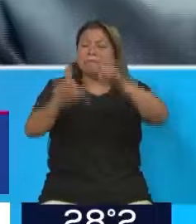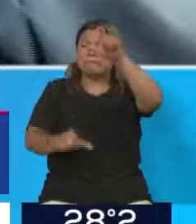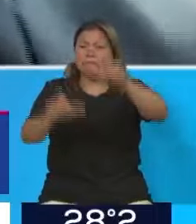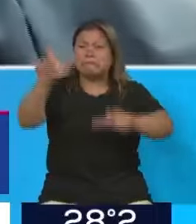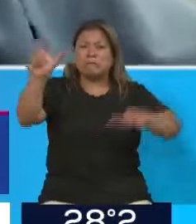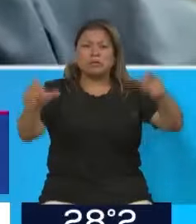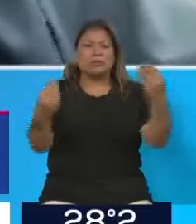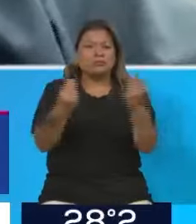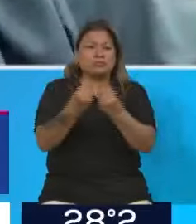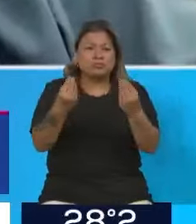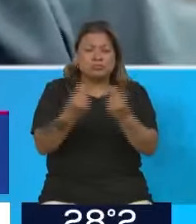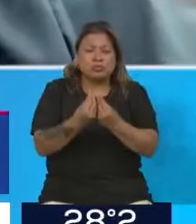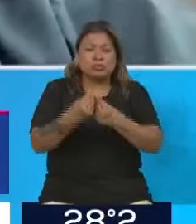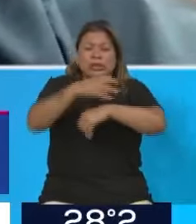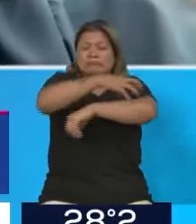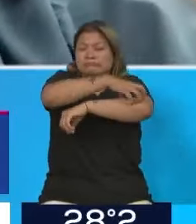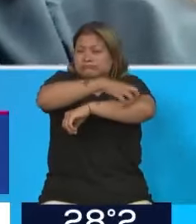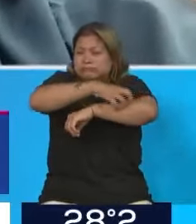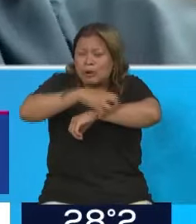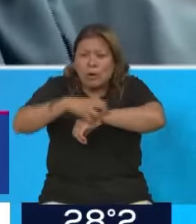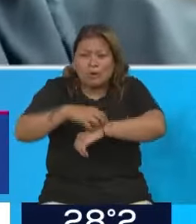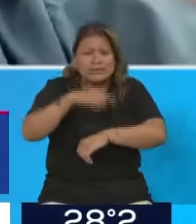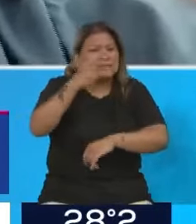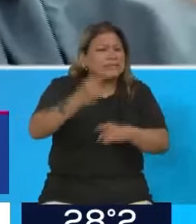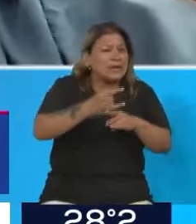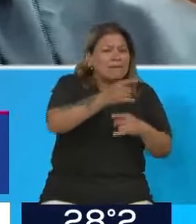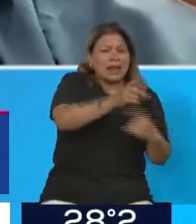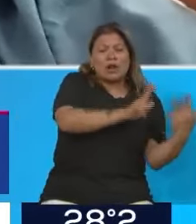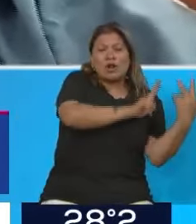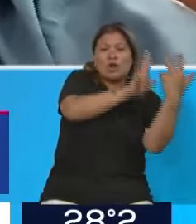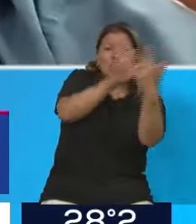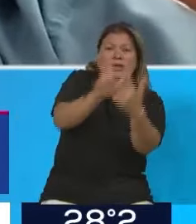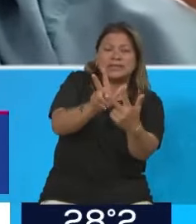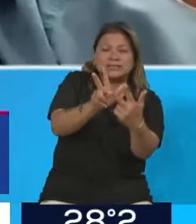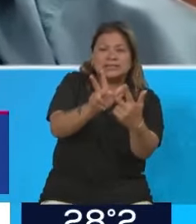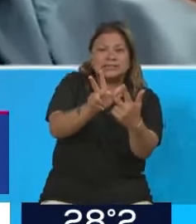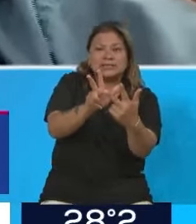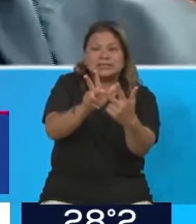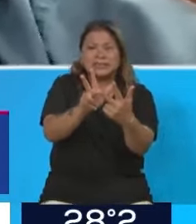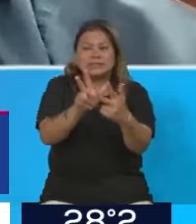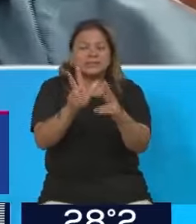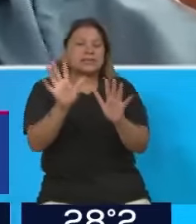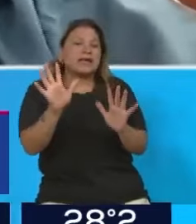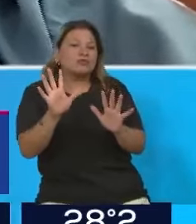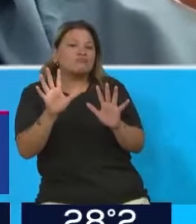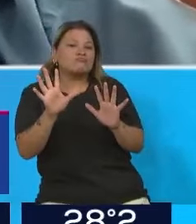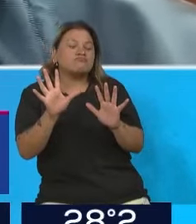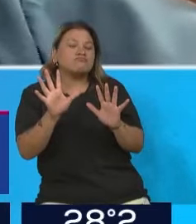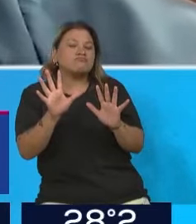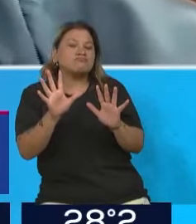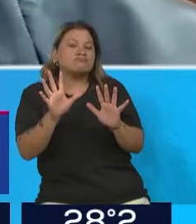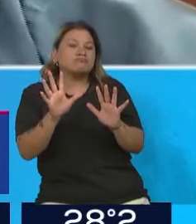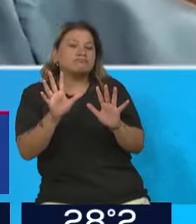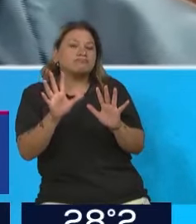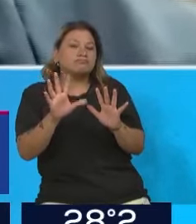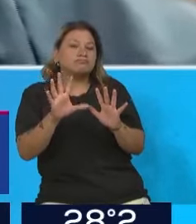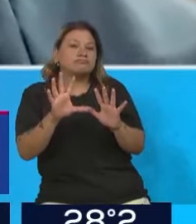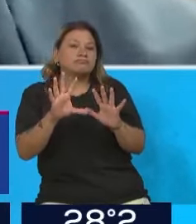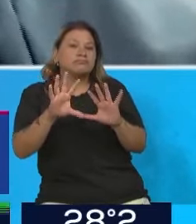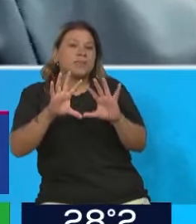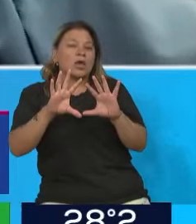integran la sociedad actual de Mendoza y la República Argentina y enfrente un modelo en donde pareciera ser que las